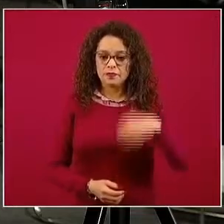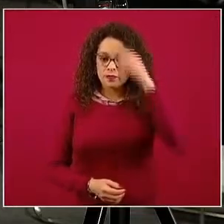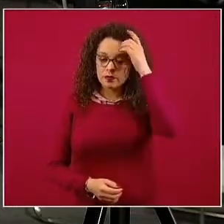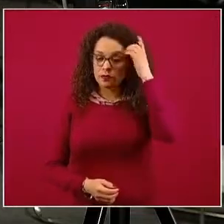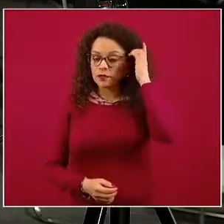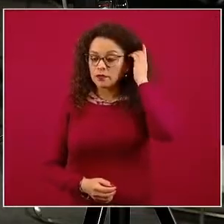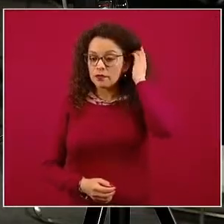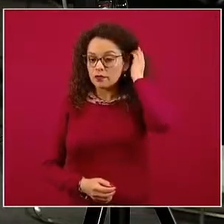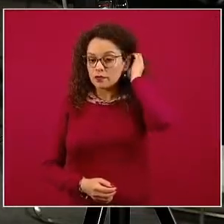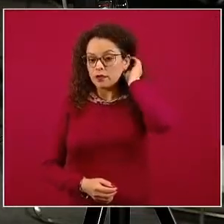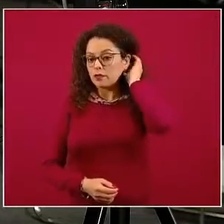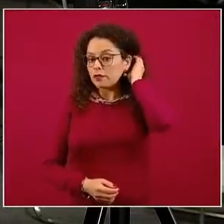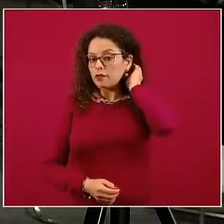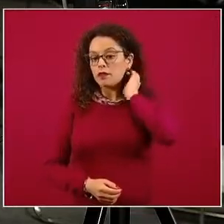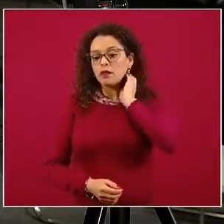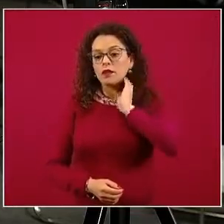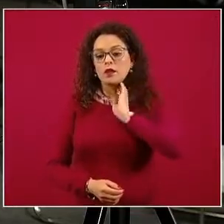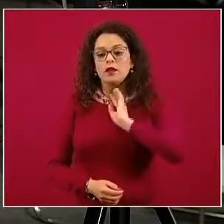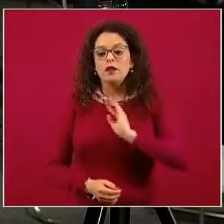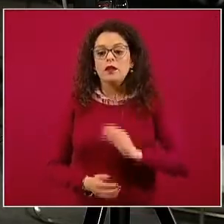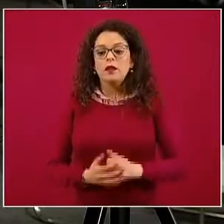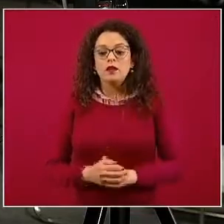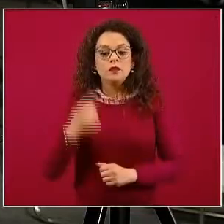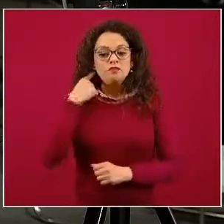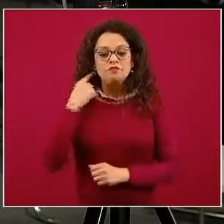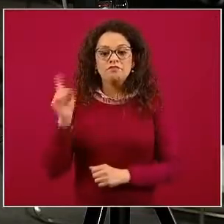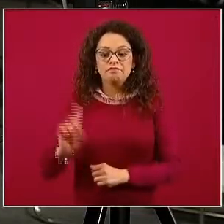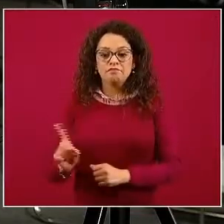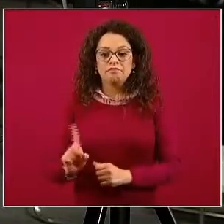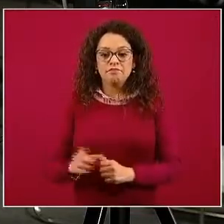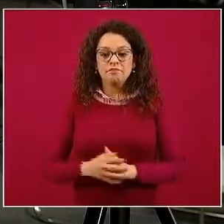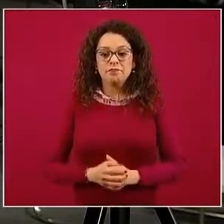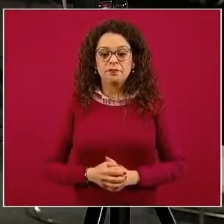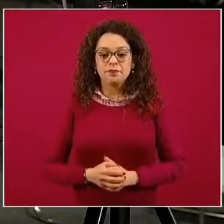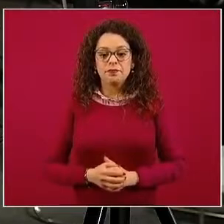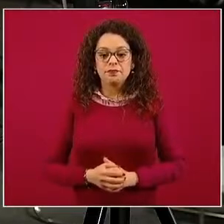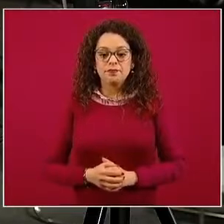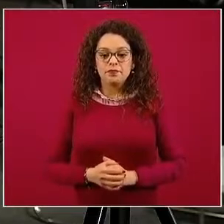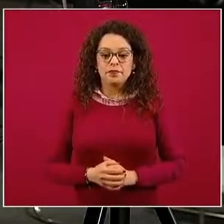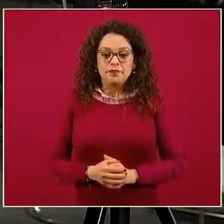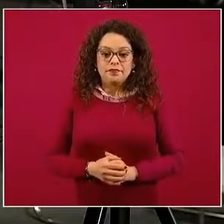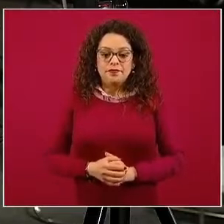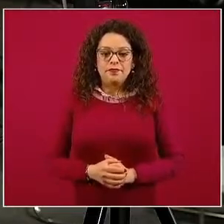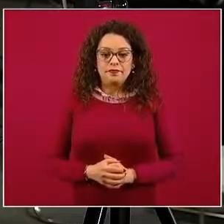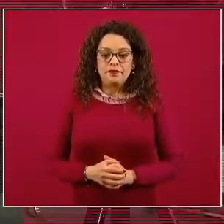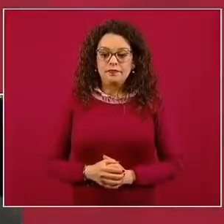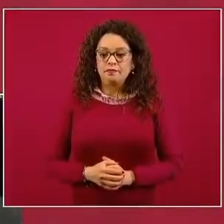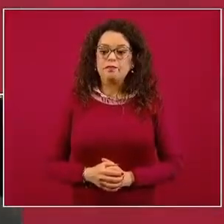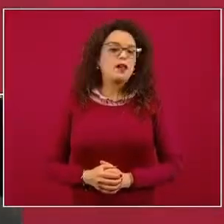Haría más fácil el camino. ¿Eso es independiente de la revisión exhaustiva? No, la respuesta